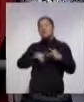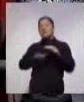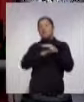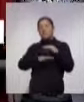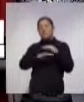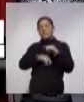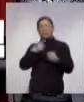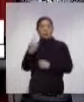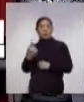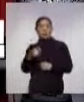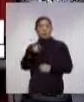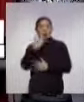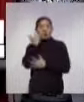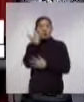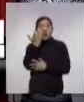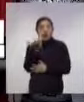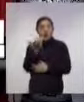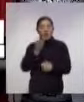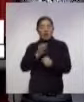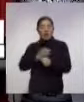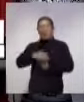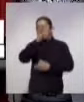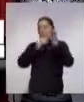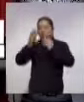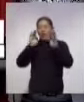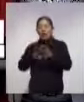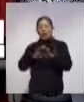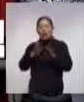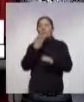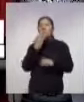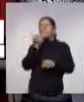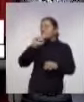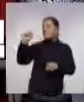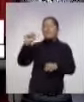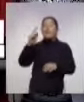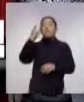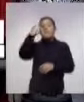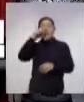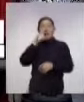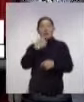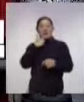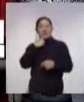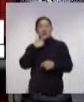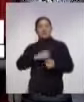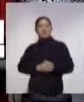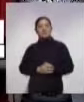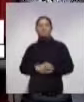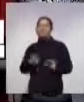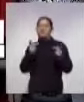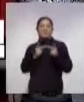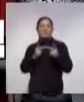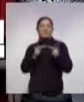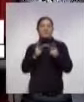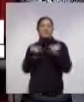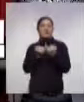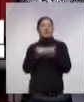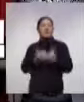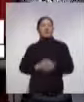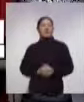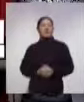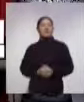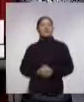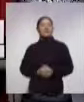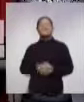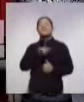Si obviamente quieren obtener las habilidades y herramientas para un segundo idioma, pues no, está perfecto. Super. También iniciamos, ¿no?,